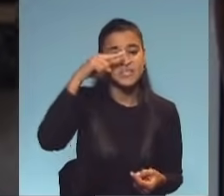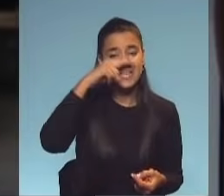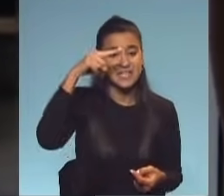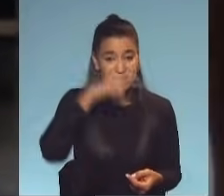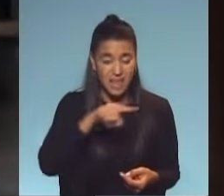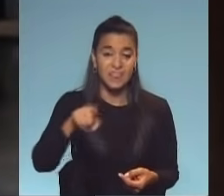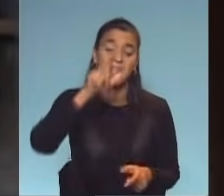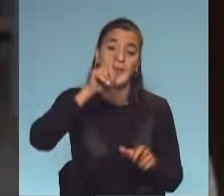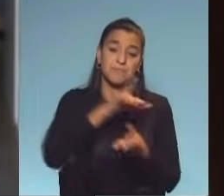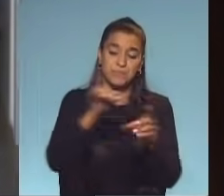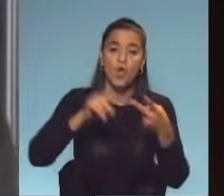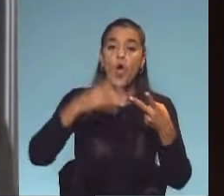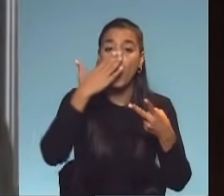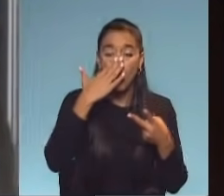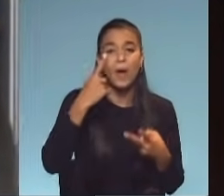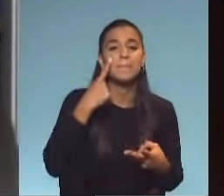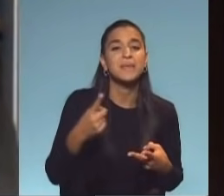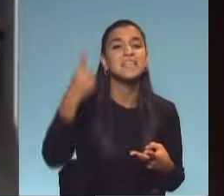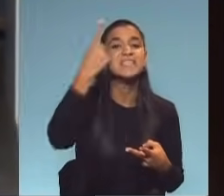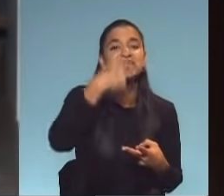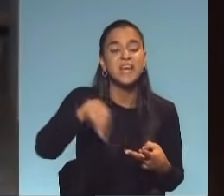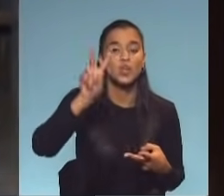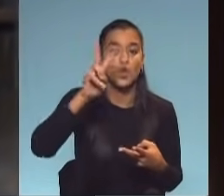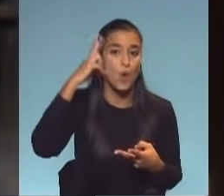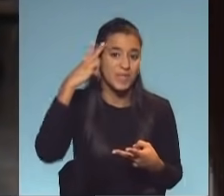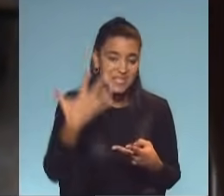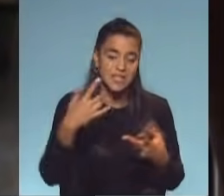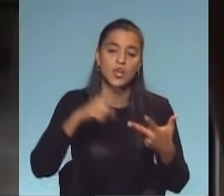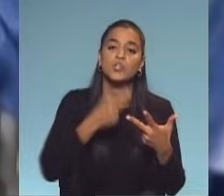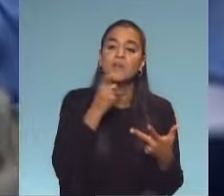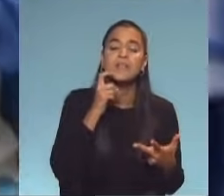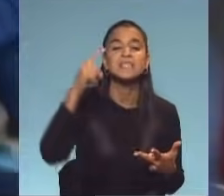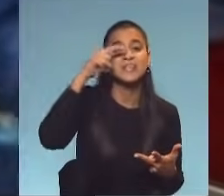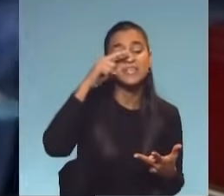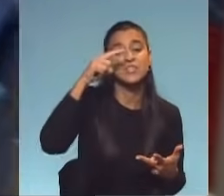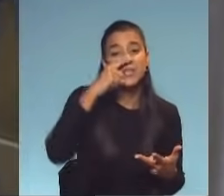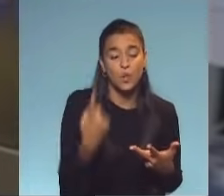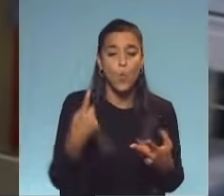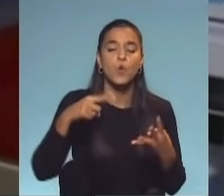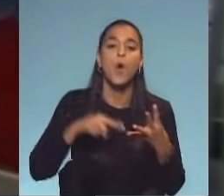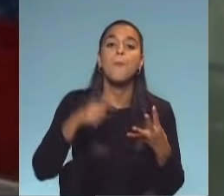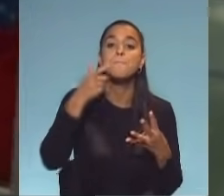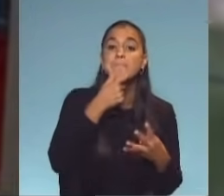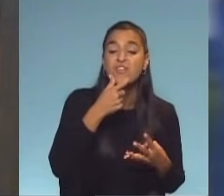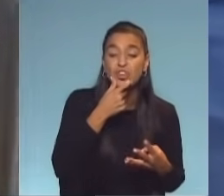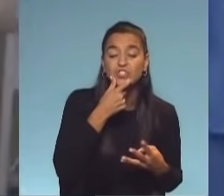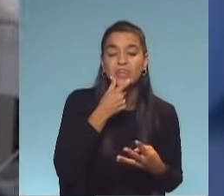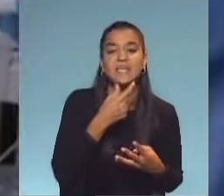1.777 contagios, Córdoba con 1.195, San Luis con 771 y la provincia de Mendoza